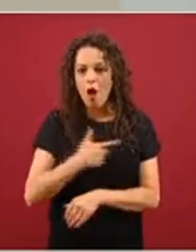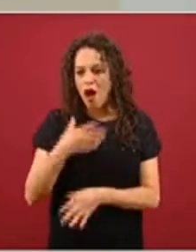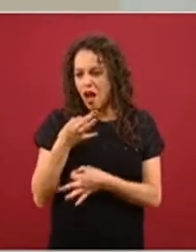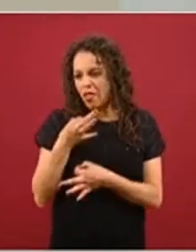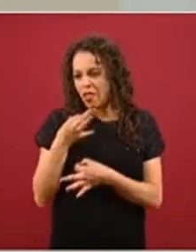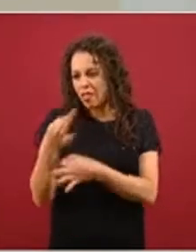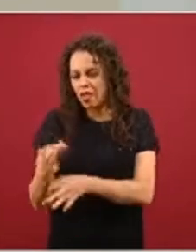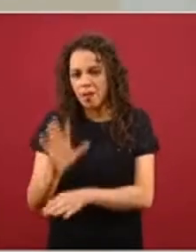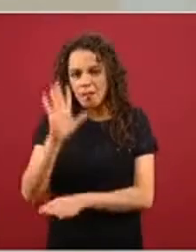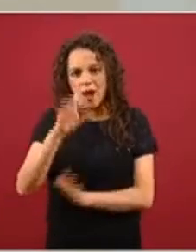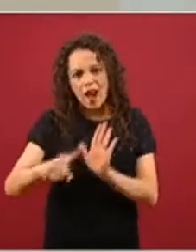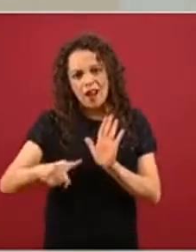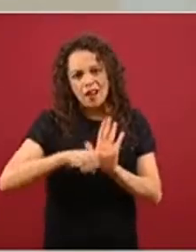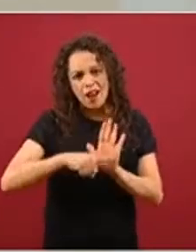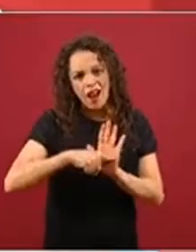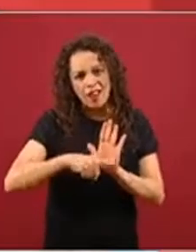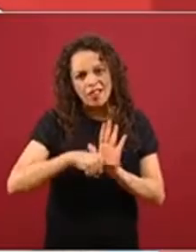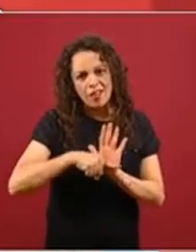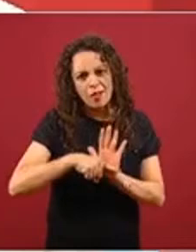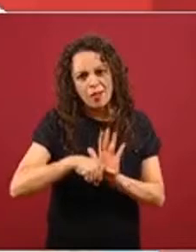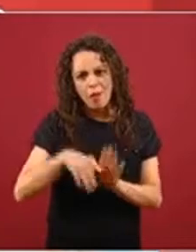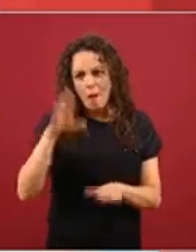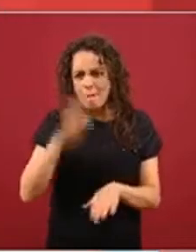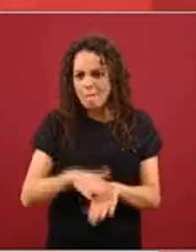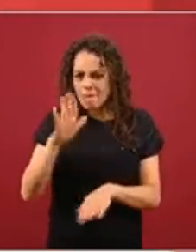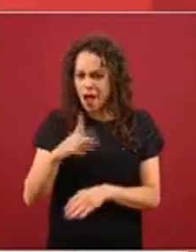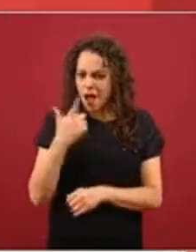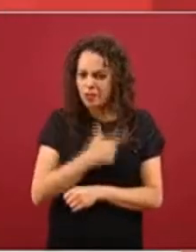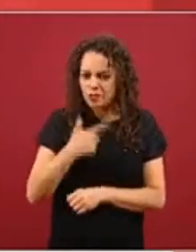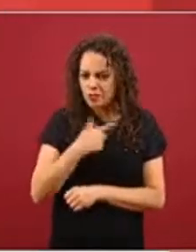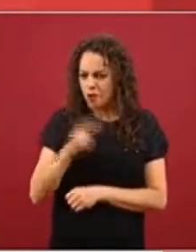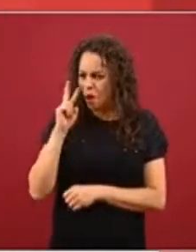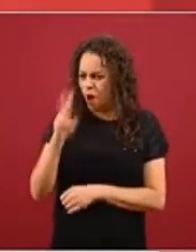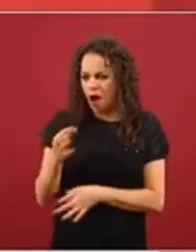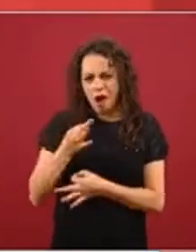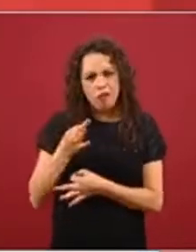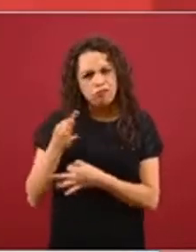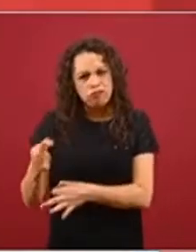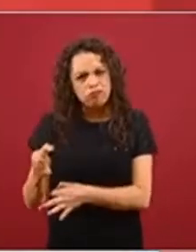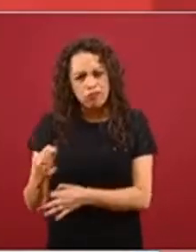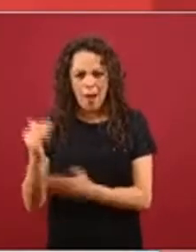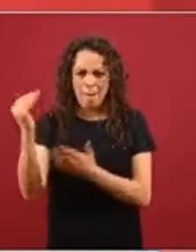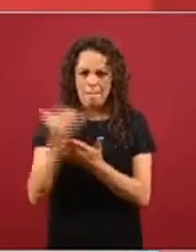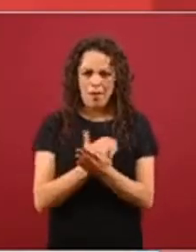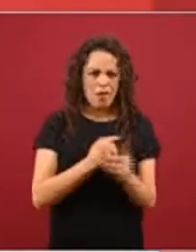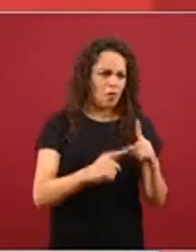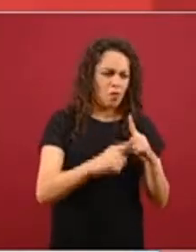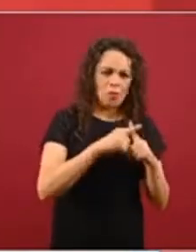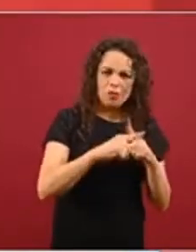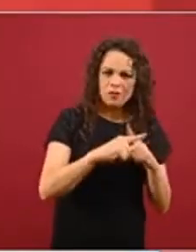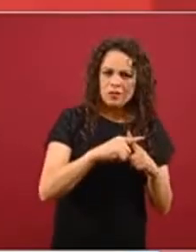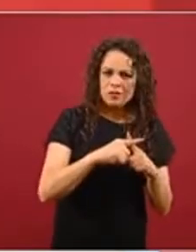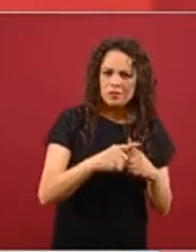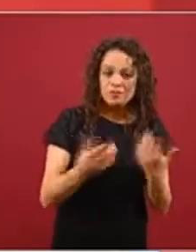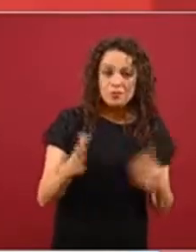lo negativo. Lo negativo llama más la atención que lo positivo, que lo alentador,